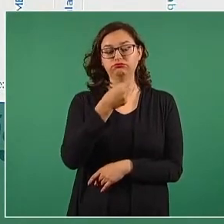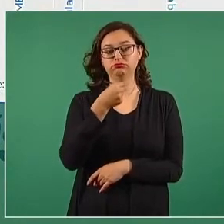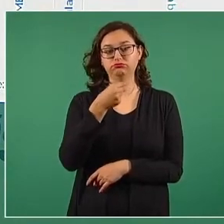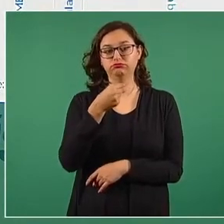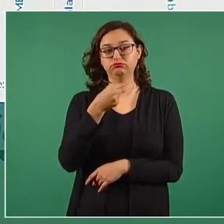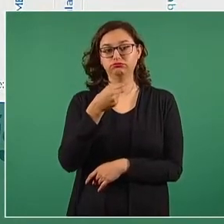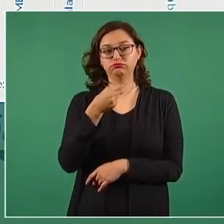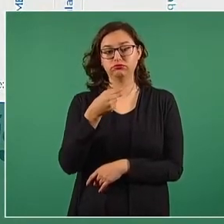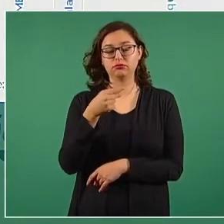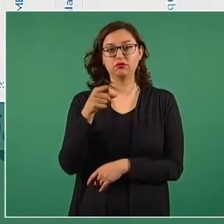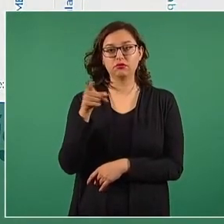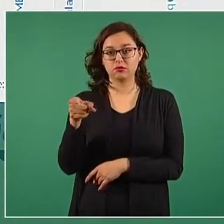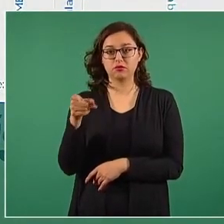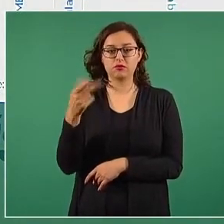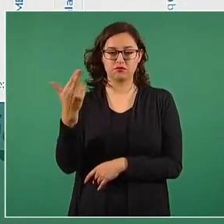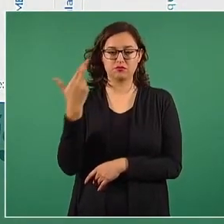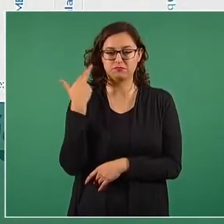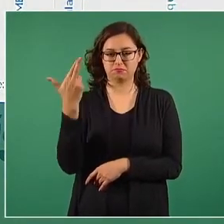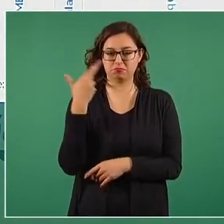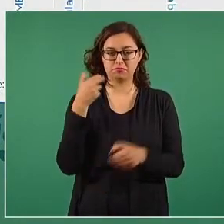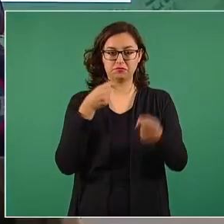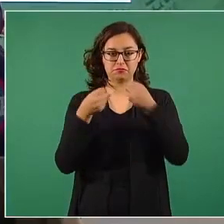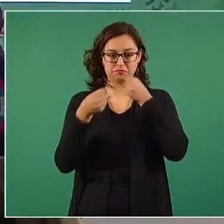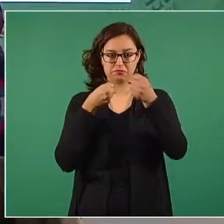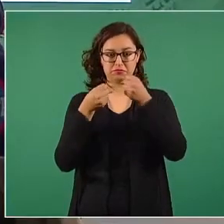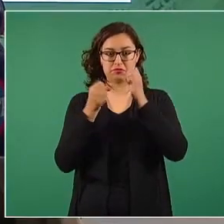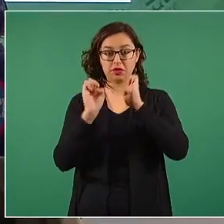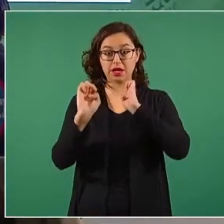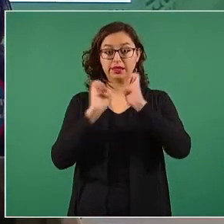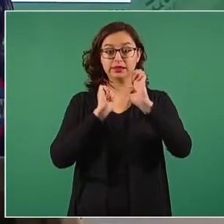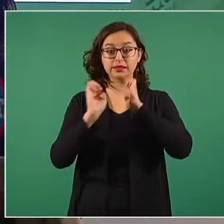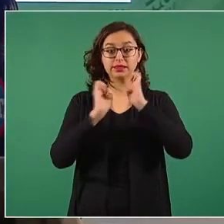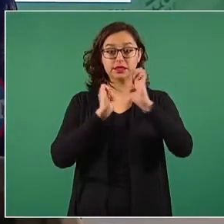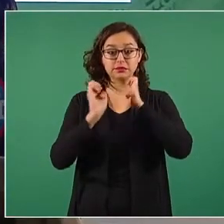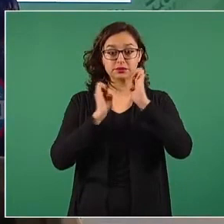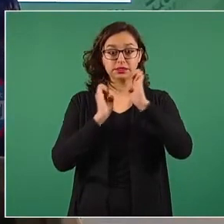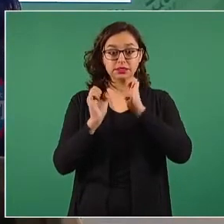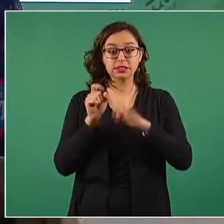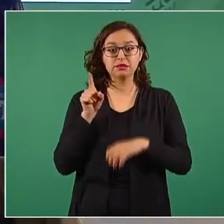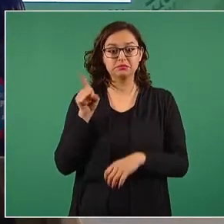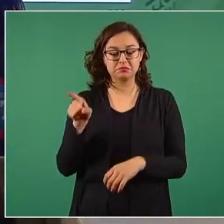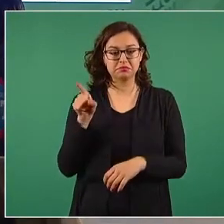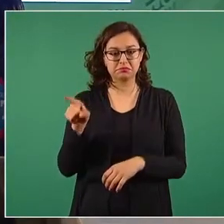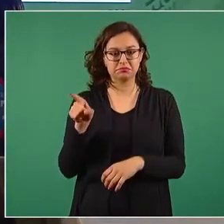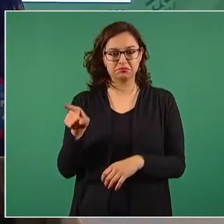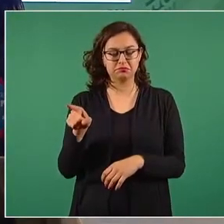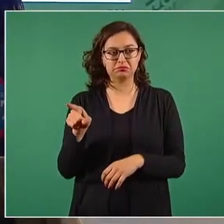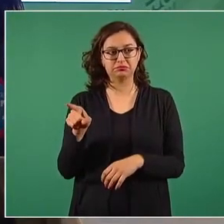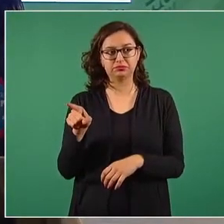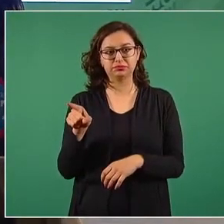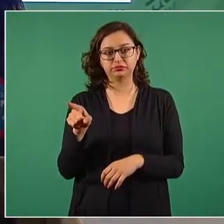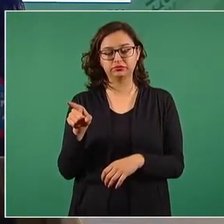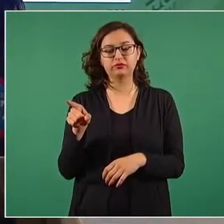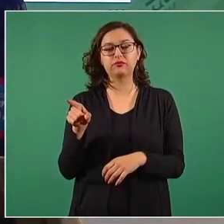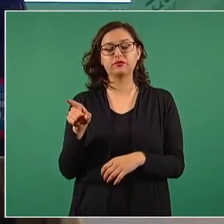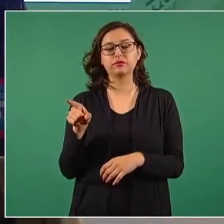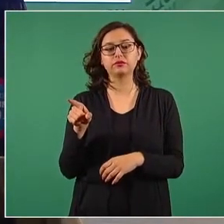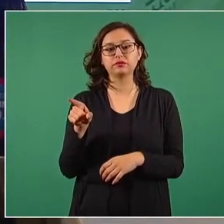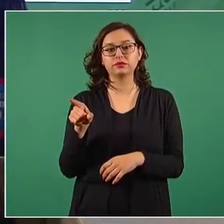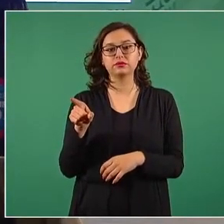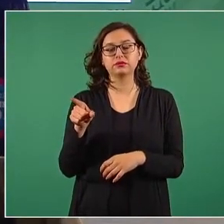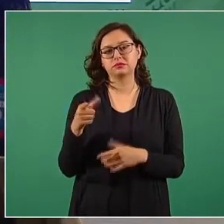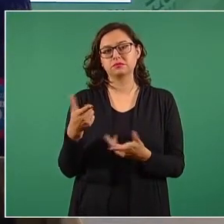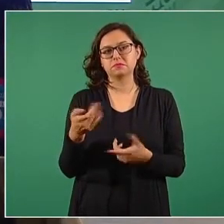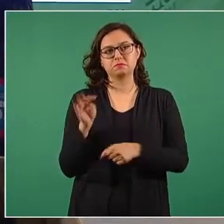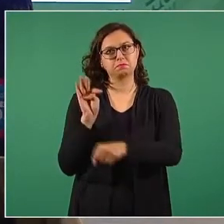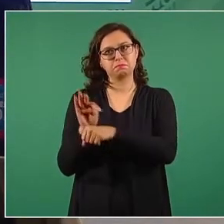conductor de un programa de radio y muy defensor, ¿no?, también del